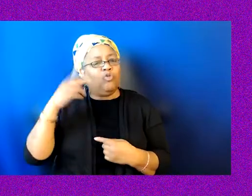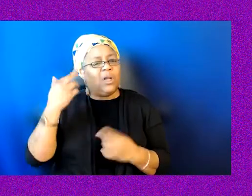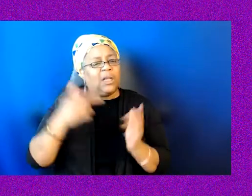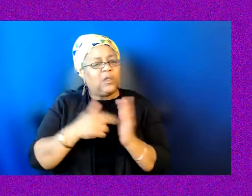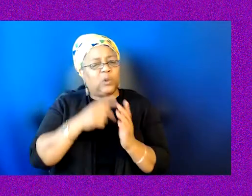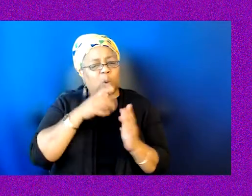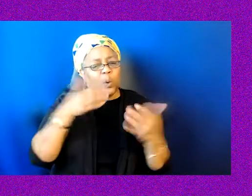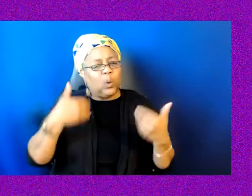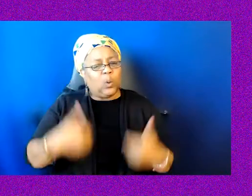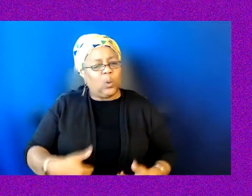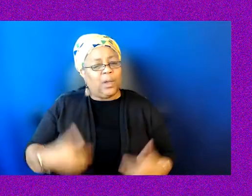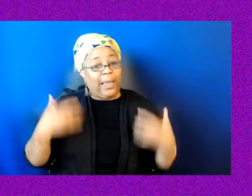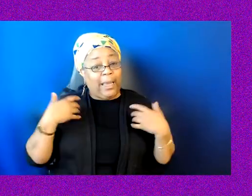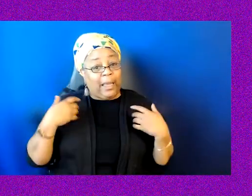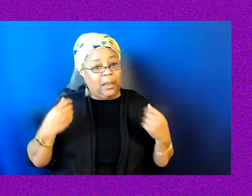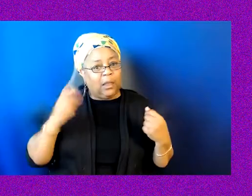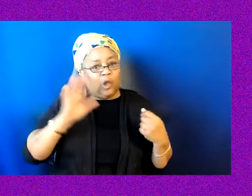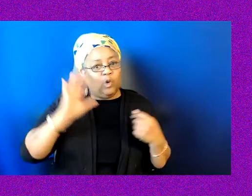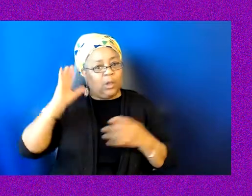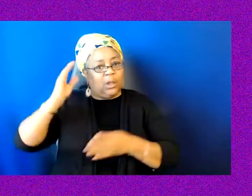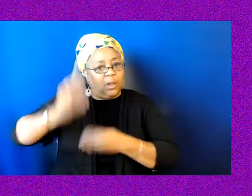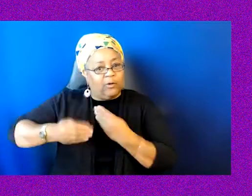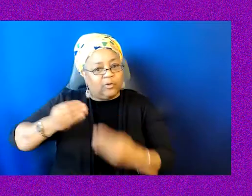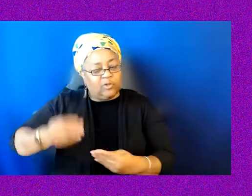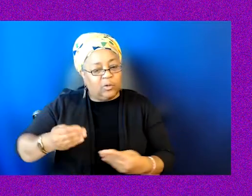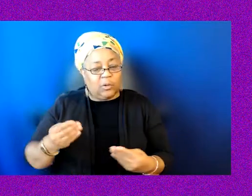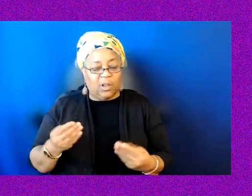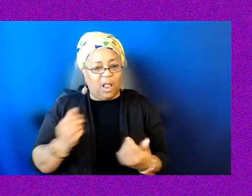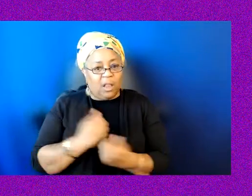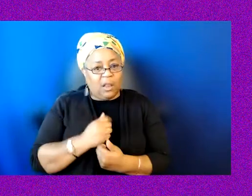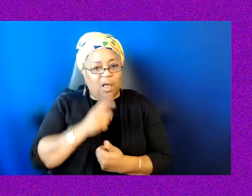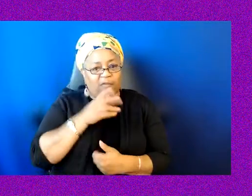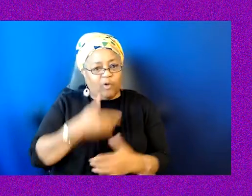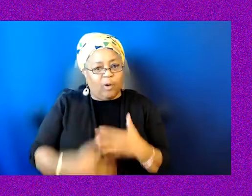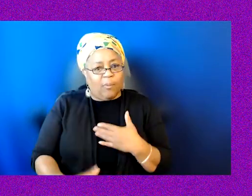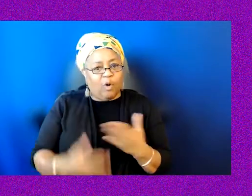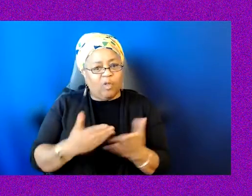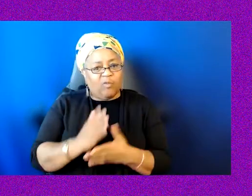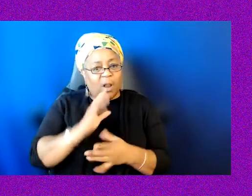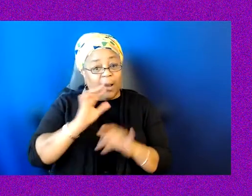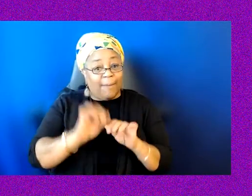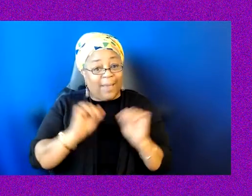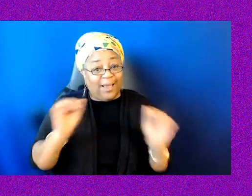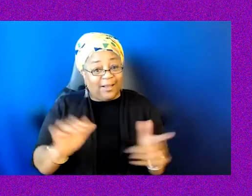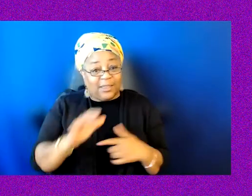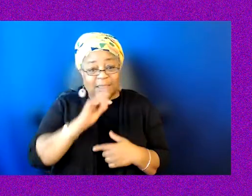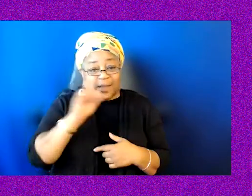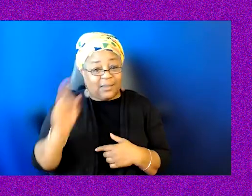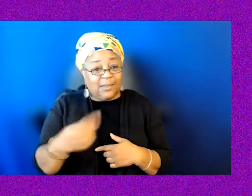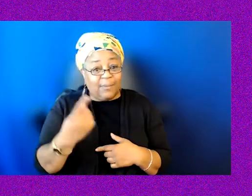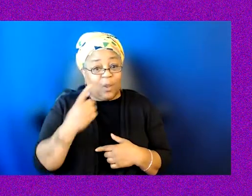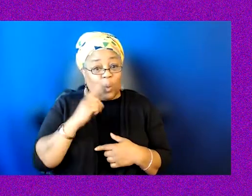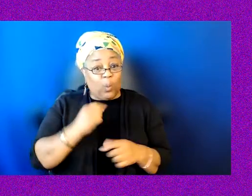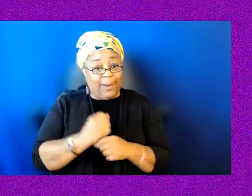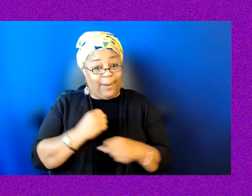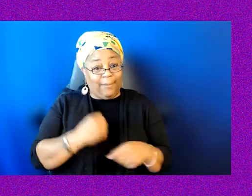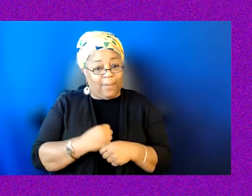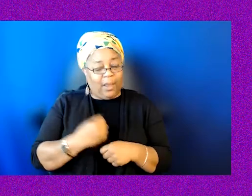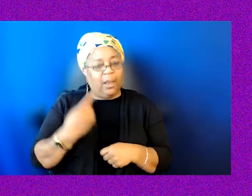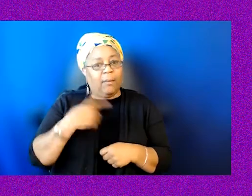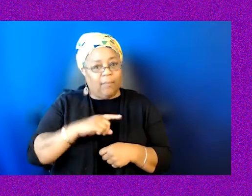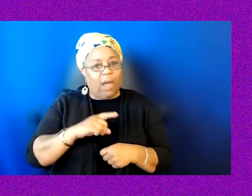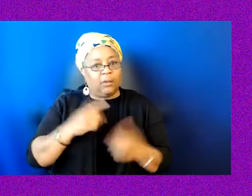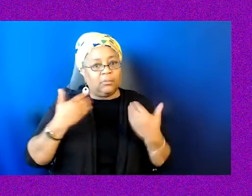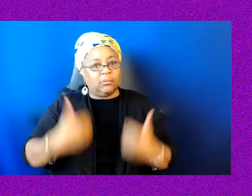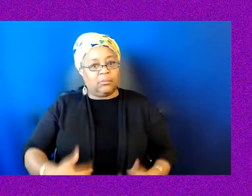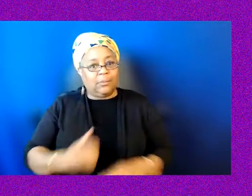es, que su sanación fue su heredación, que amor era su derecho al nacer, que la magia no es una cosa que hacemos,